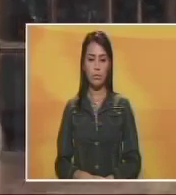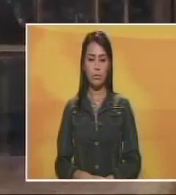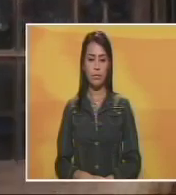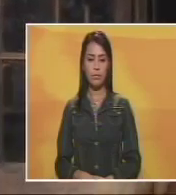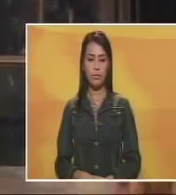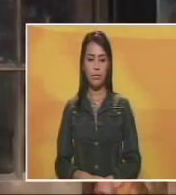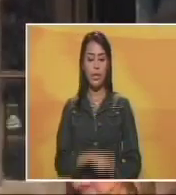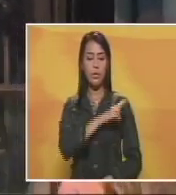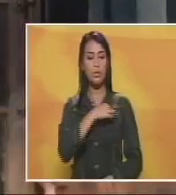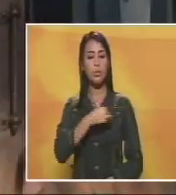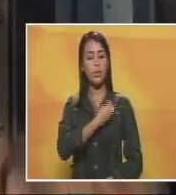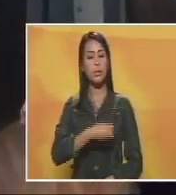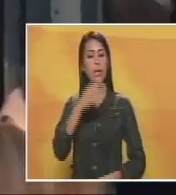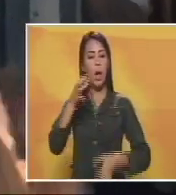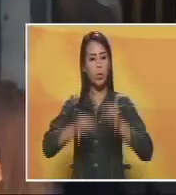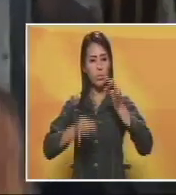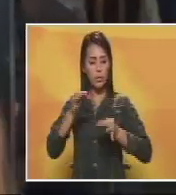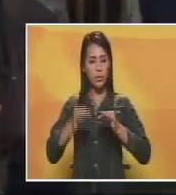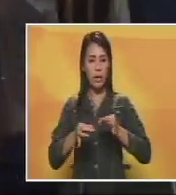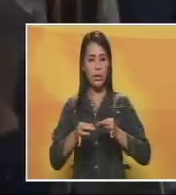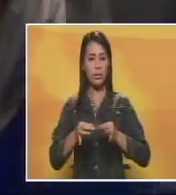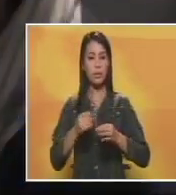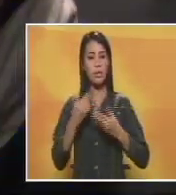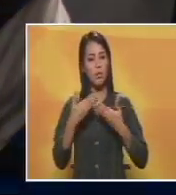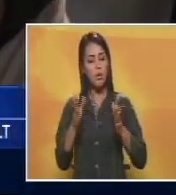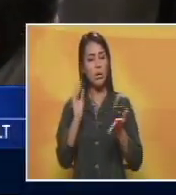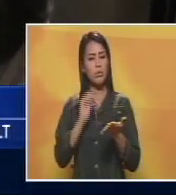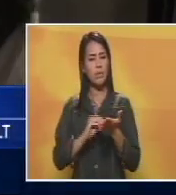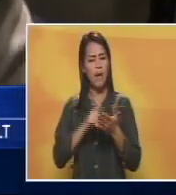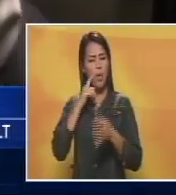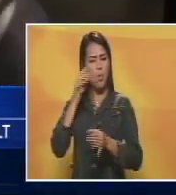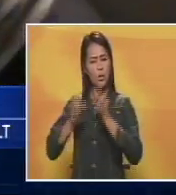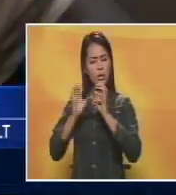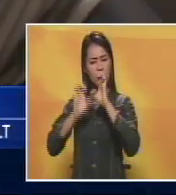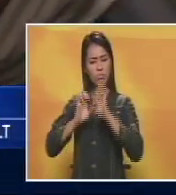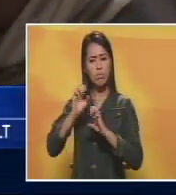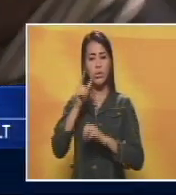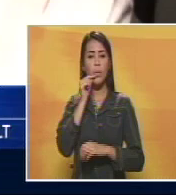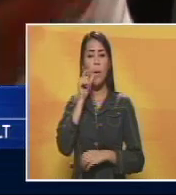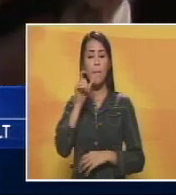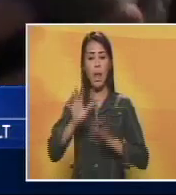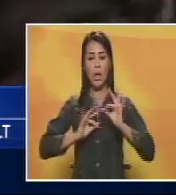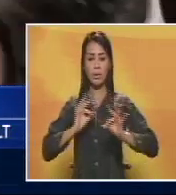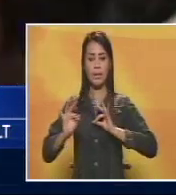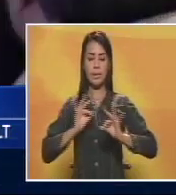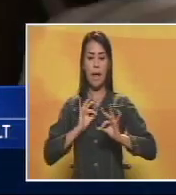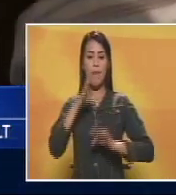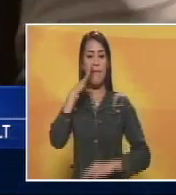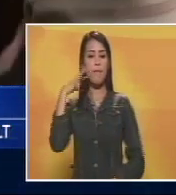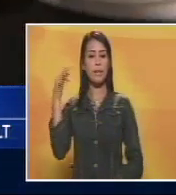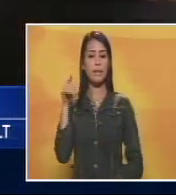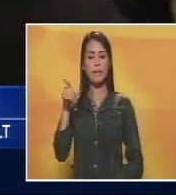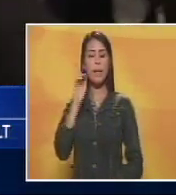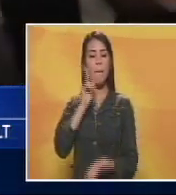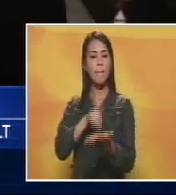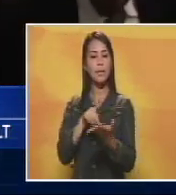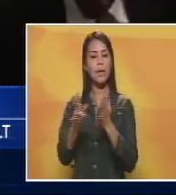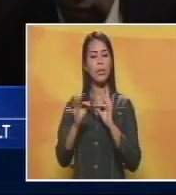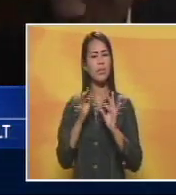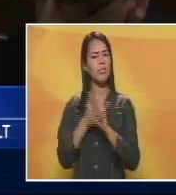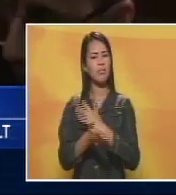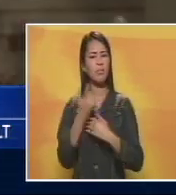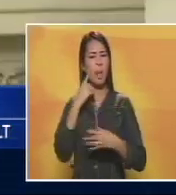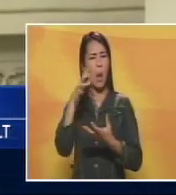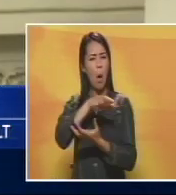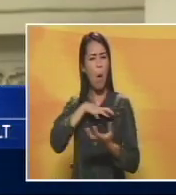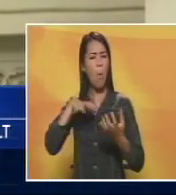En Suecia, un tribunal de Estocolmo abrió el juicio por violación contra el artista francés Jean-Claude Arnault, protagonista de un escándalo sexual